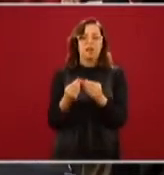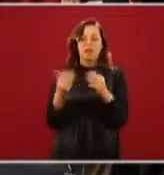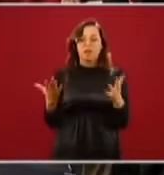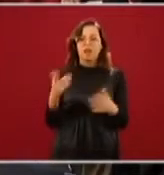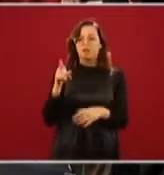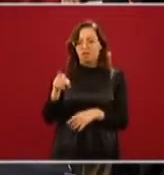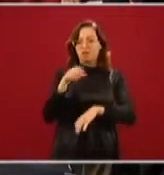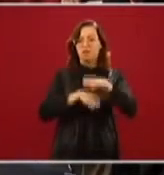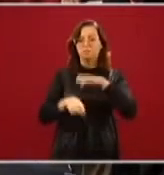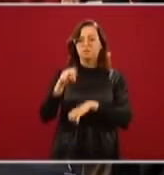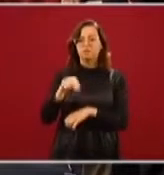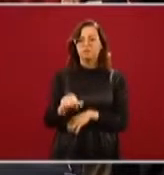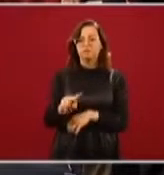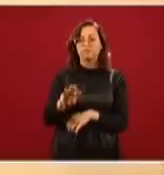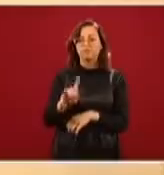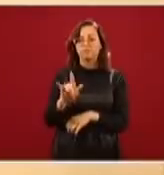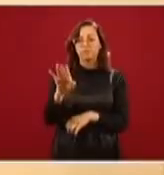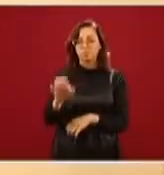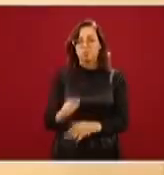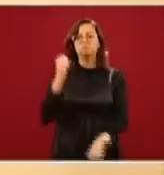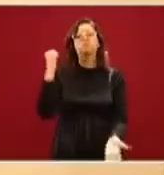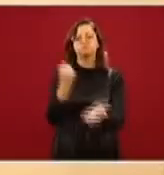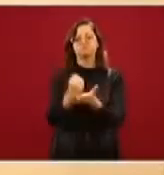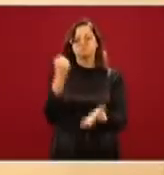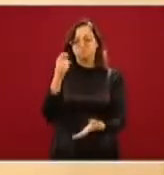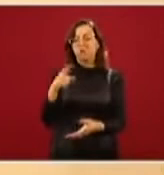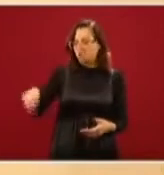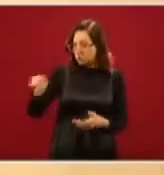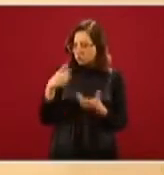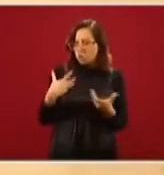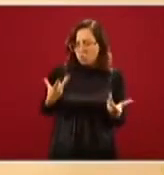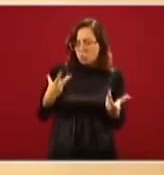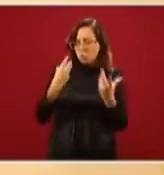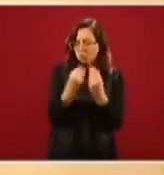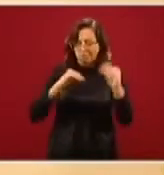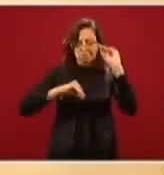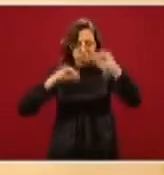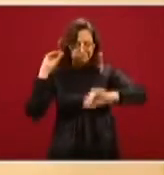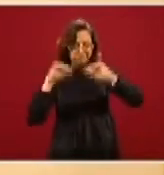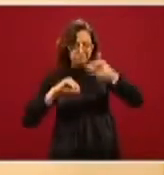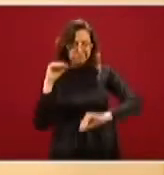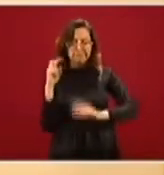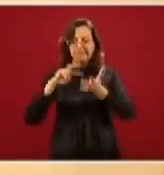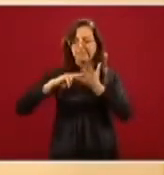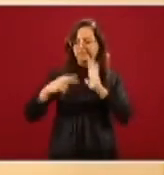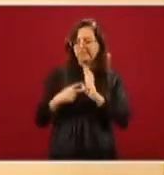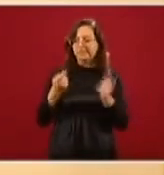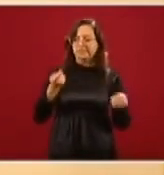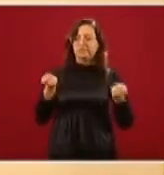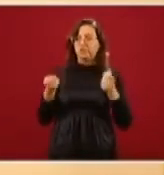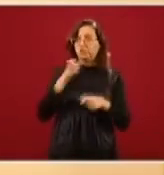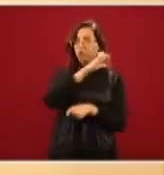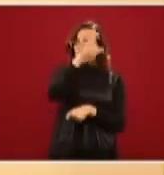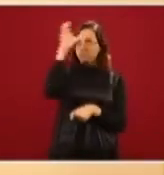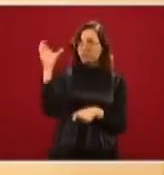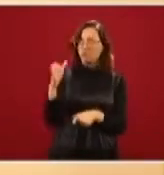NavBlue, en él han participado en los conceptos operacionales, como decía yo, nuestros ingenieros y controladores de tránsito aéreo, pero